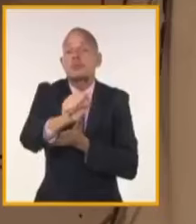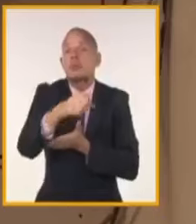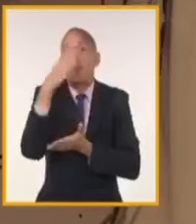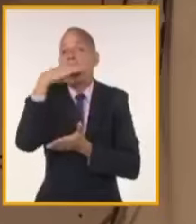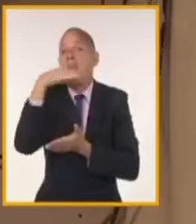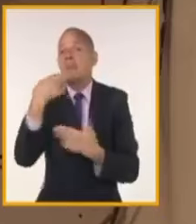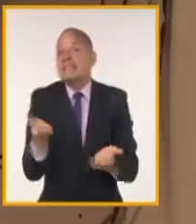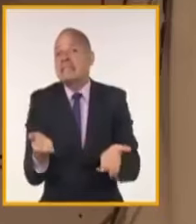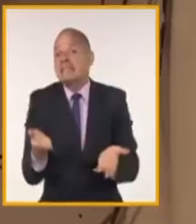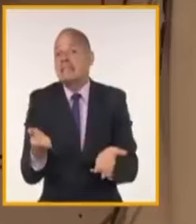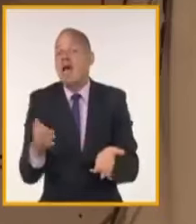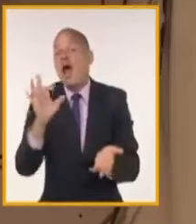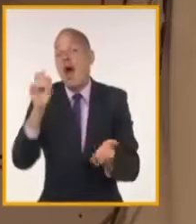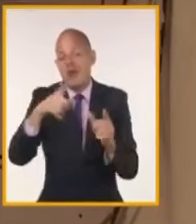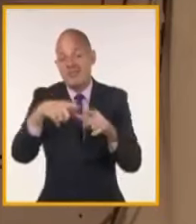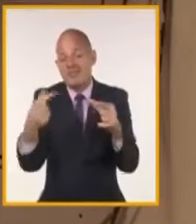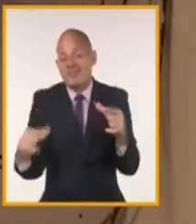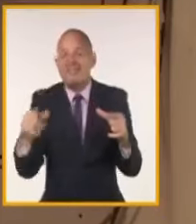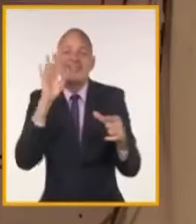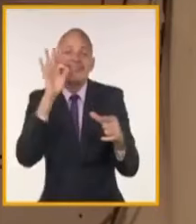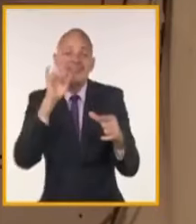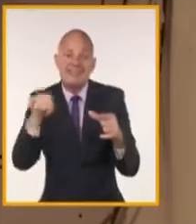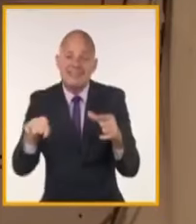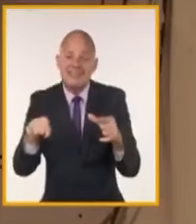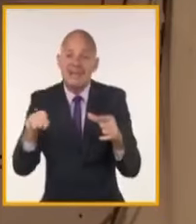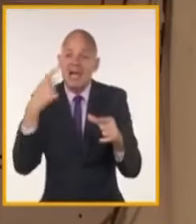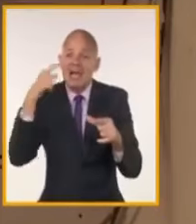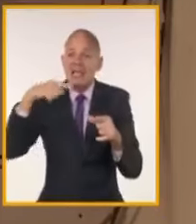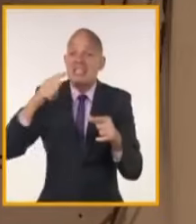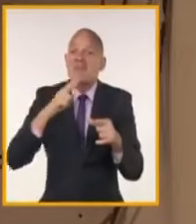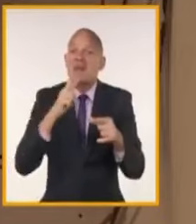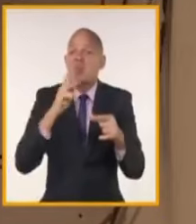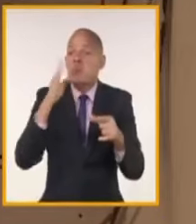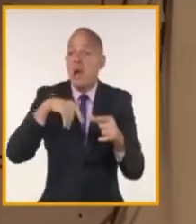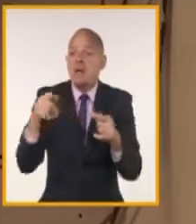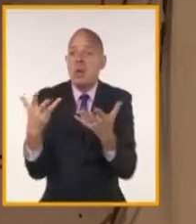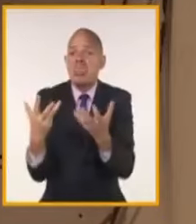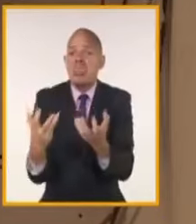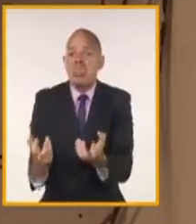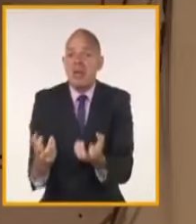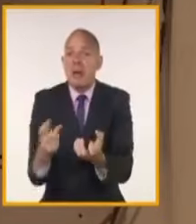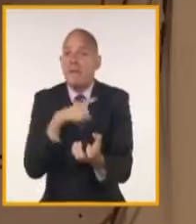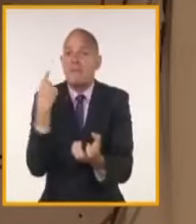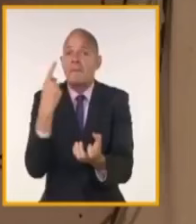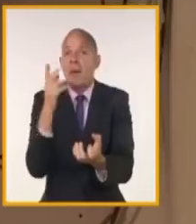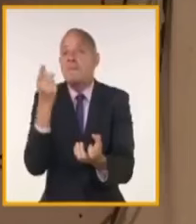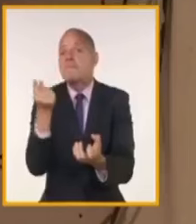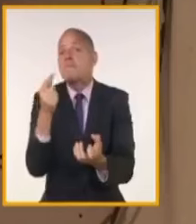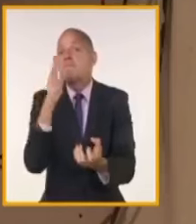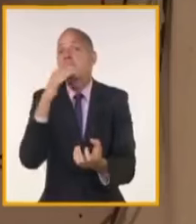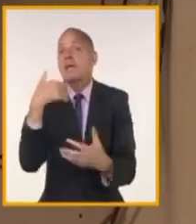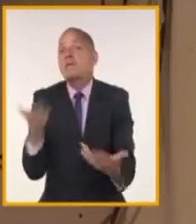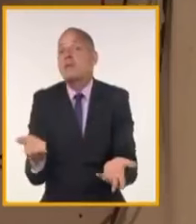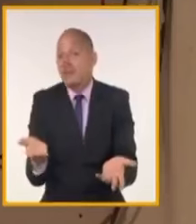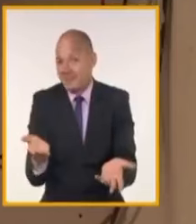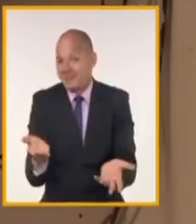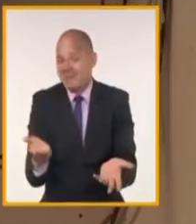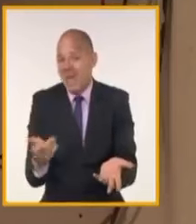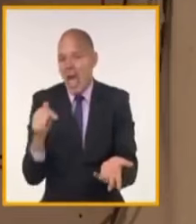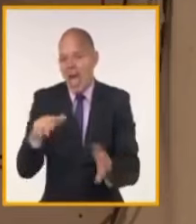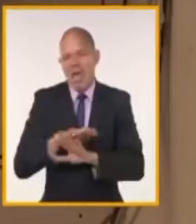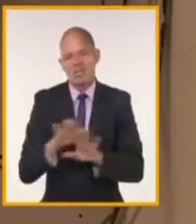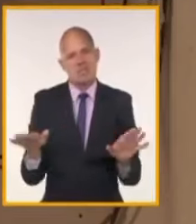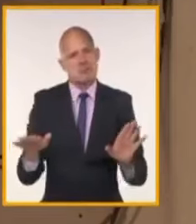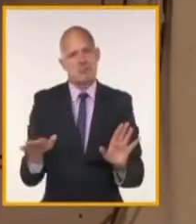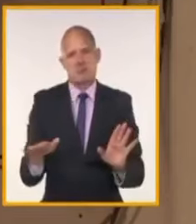ciclón y los afecta la la electricidad por días y días aquí usted tiene una seguridad quita los